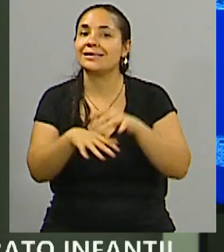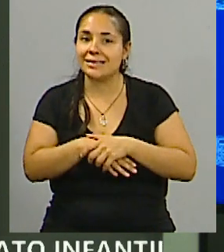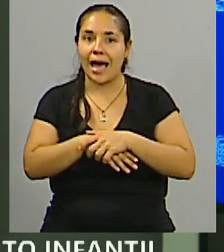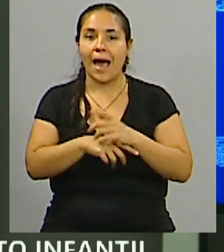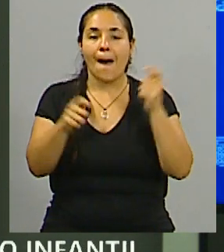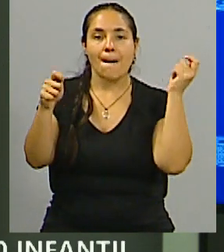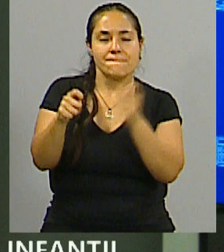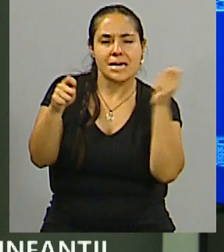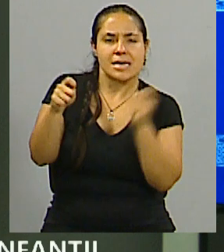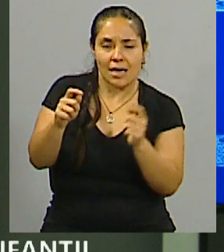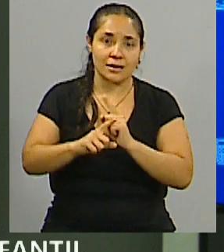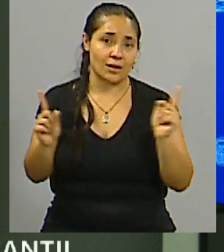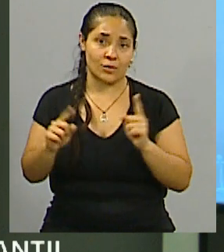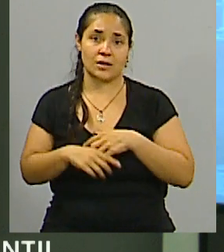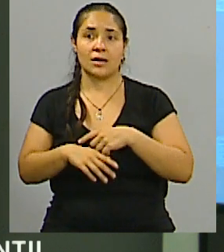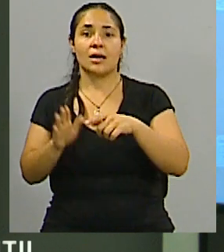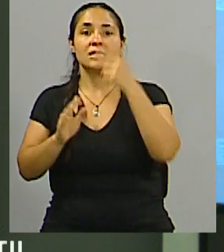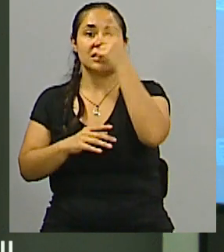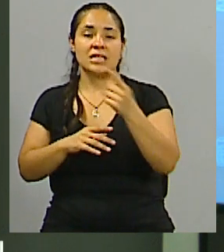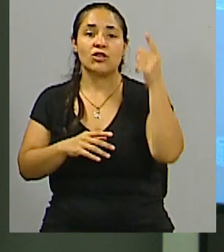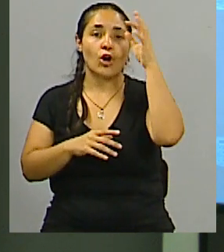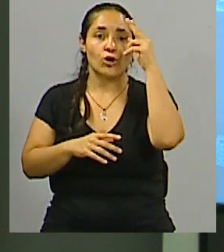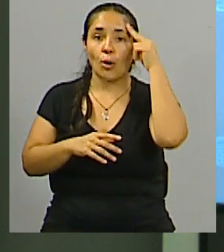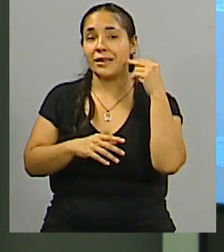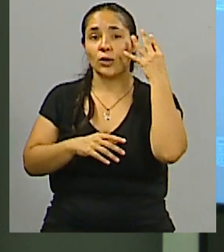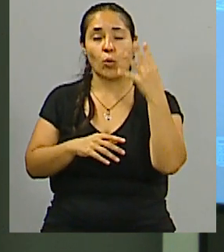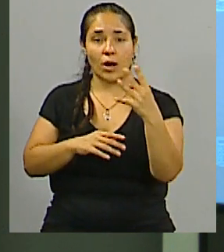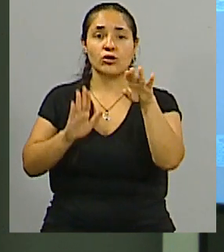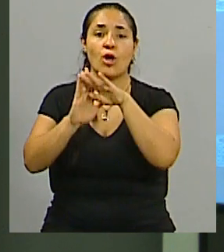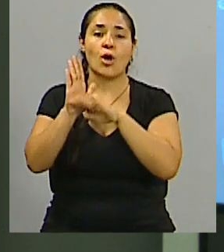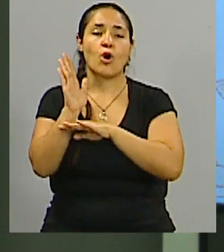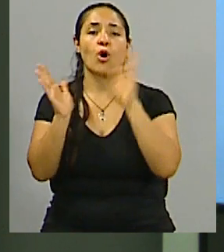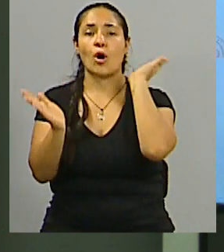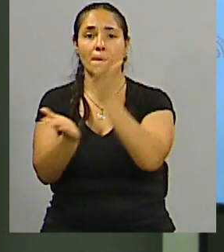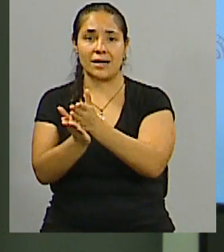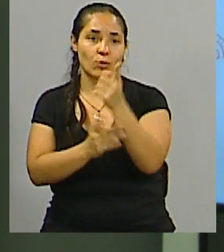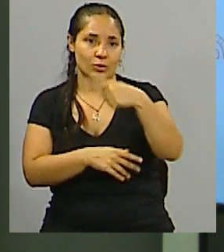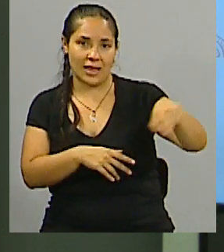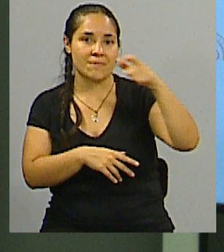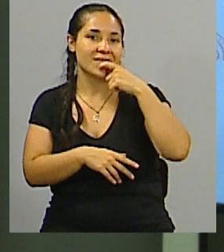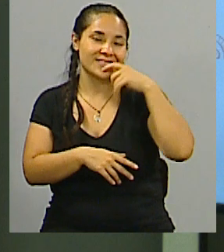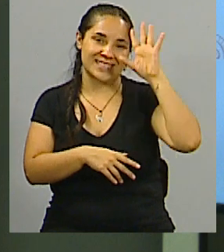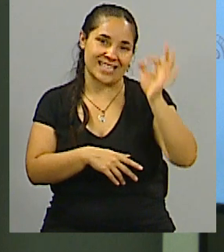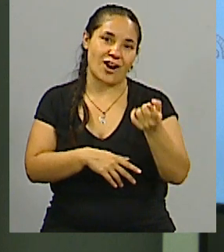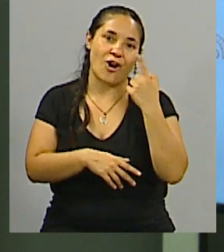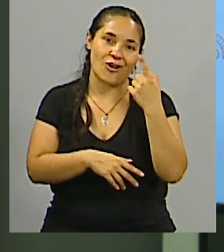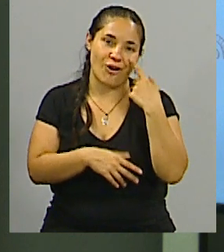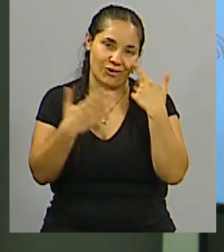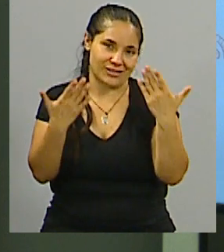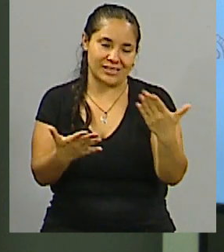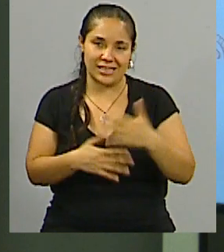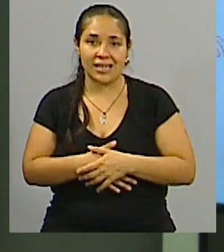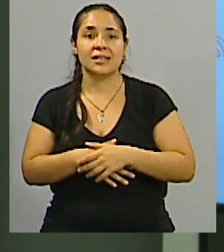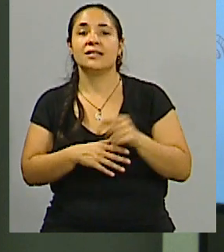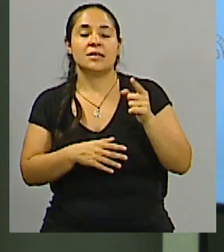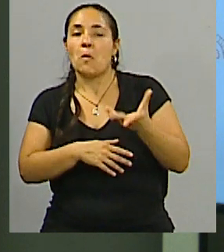A lo que refiere el famoso artículo 194 del Código Penal, y bien que lo saben ustedes en Mendoza, donde su utilización es por